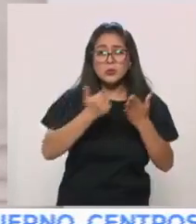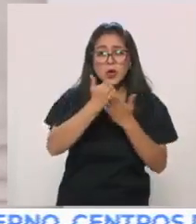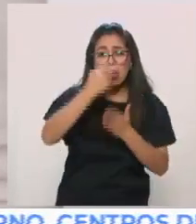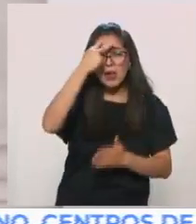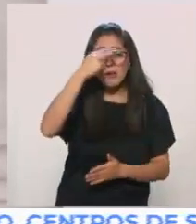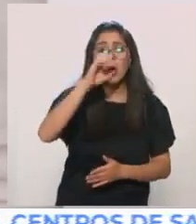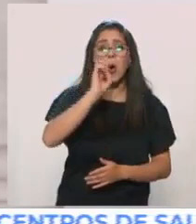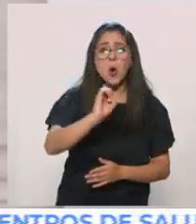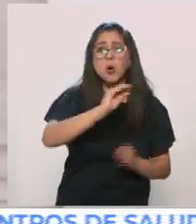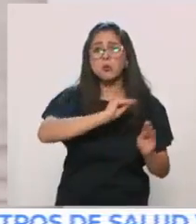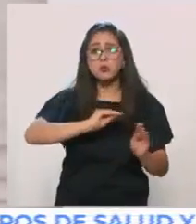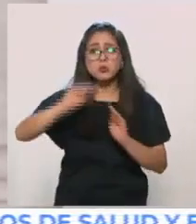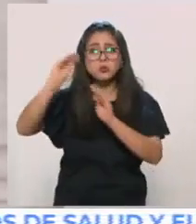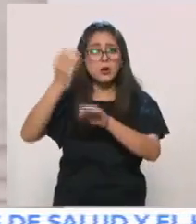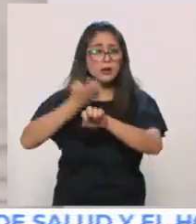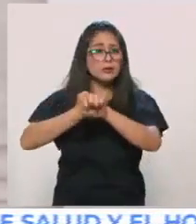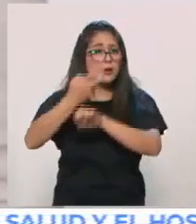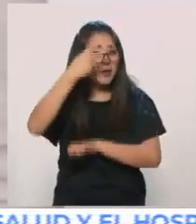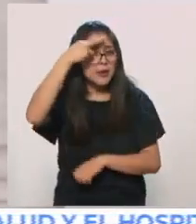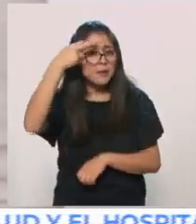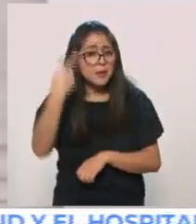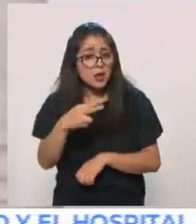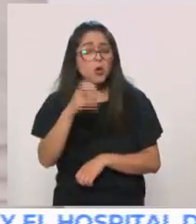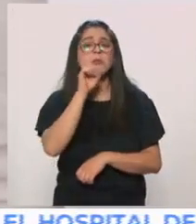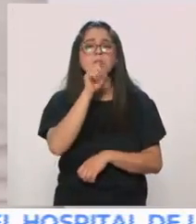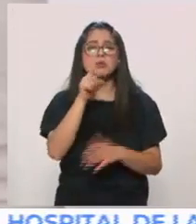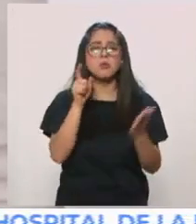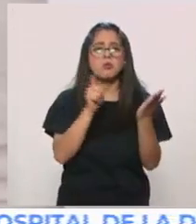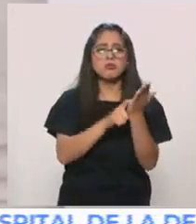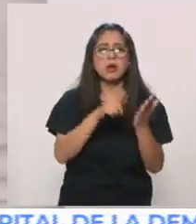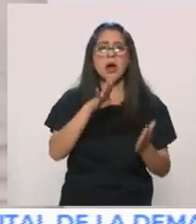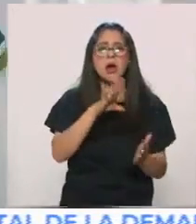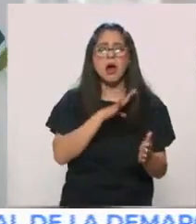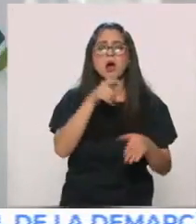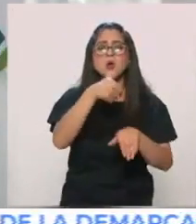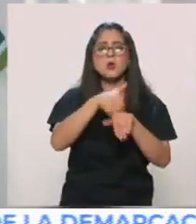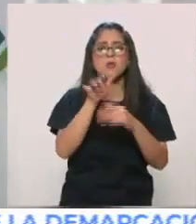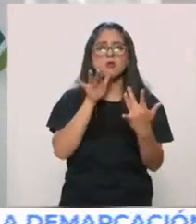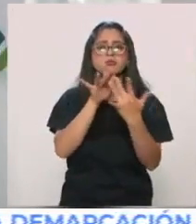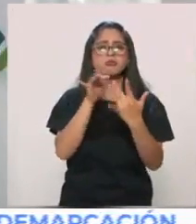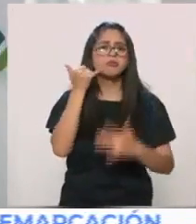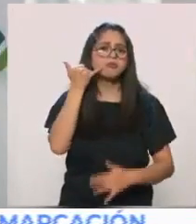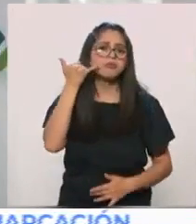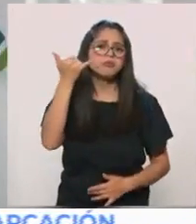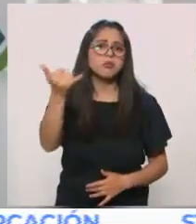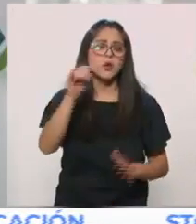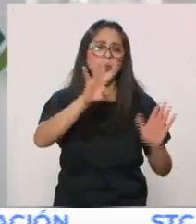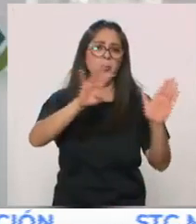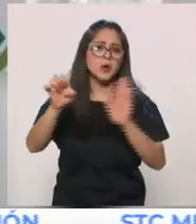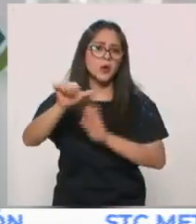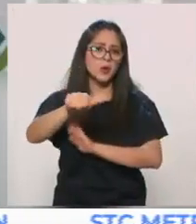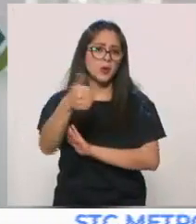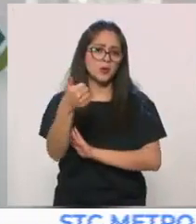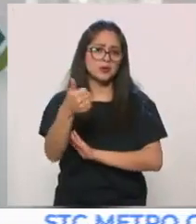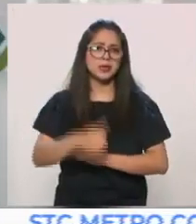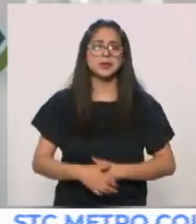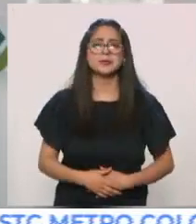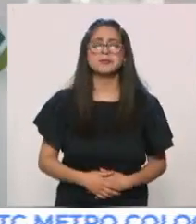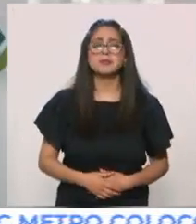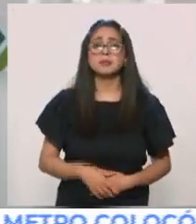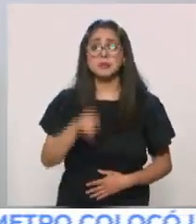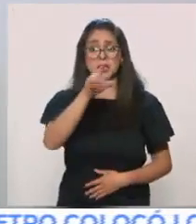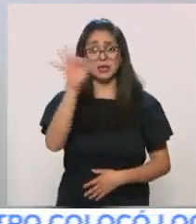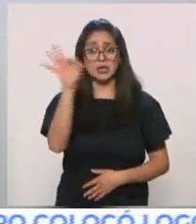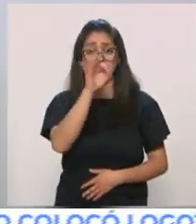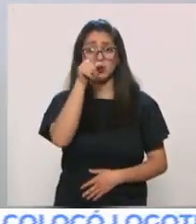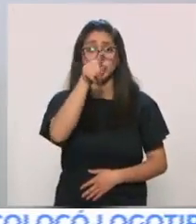Estado de México? Y también tiene un botón para llamar al 911. Pero si en realidad lo que quieres entender es a qué hospital te puedes trasladar,